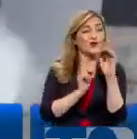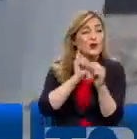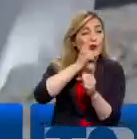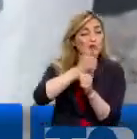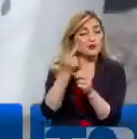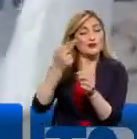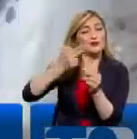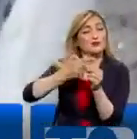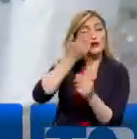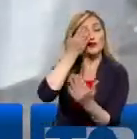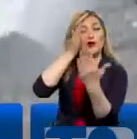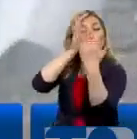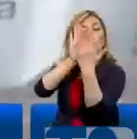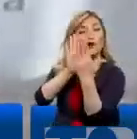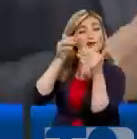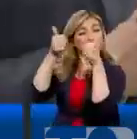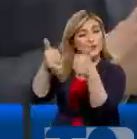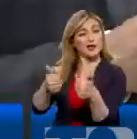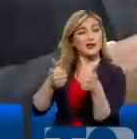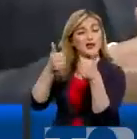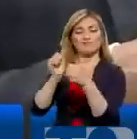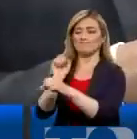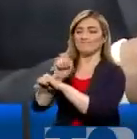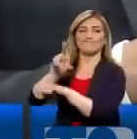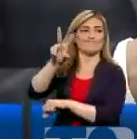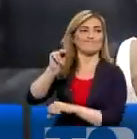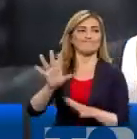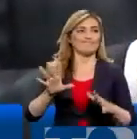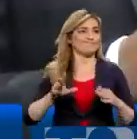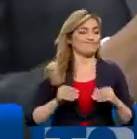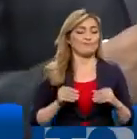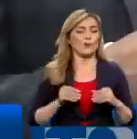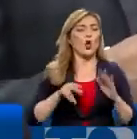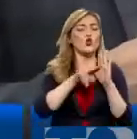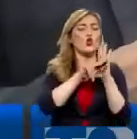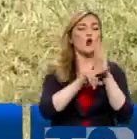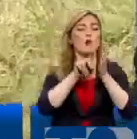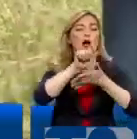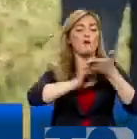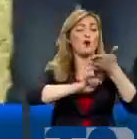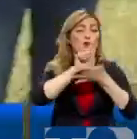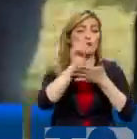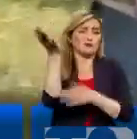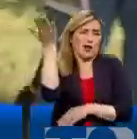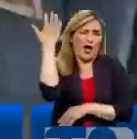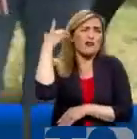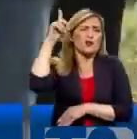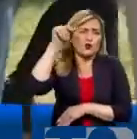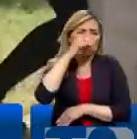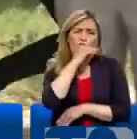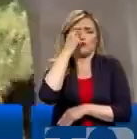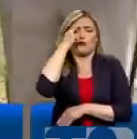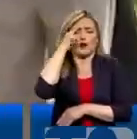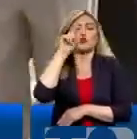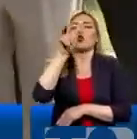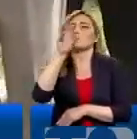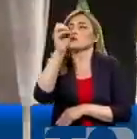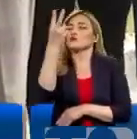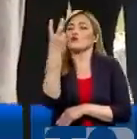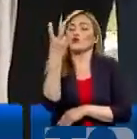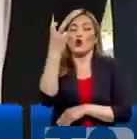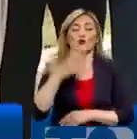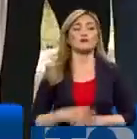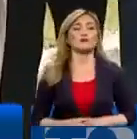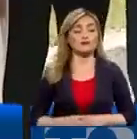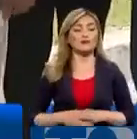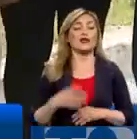la presencia física del candidato, aunque esa norma se aprobó en la administración correísta en el 2012, y dijo que en